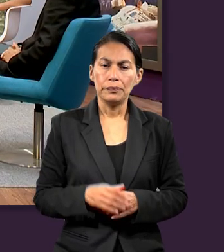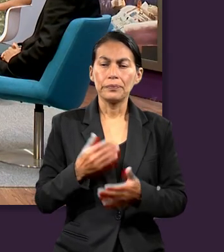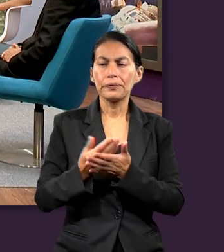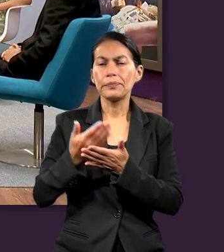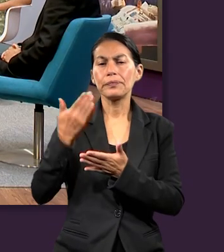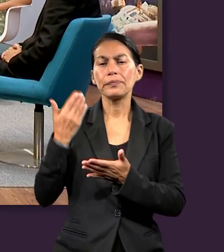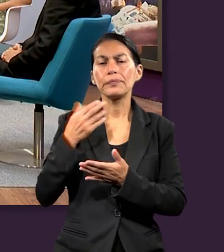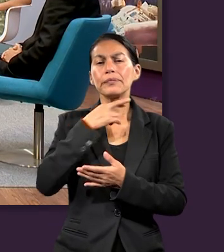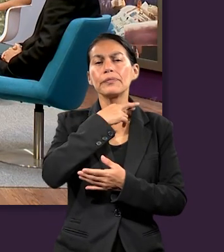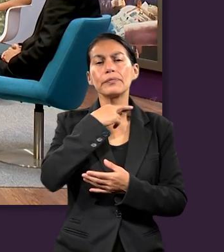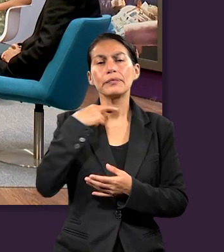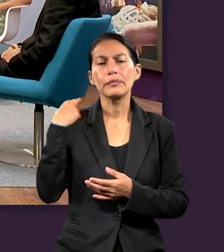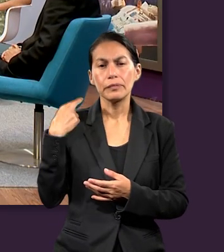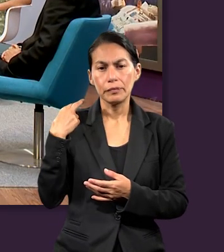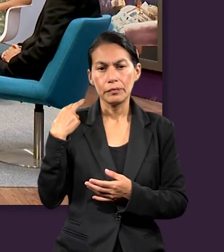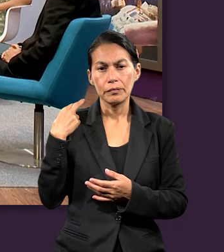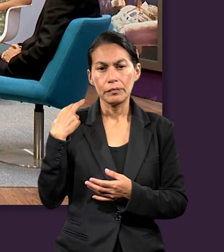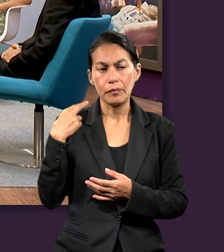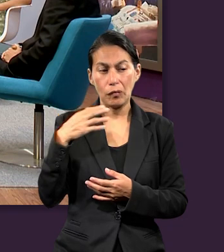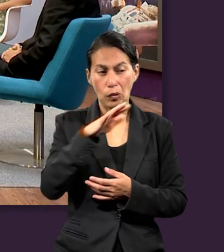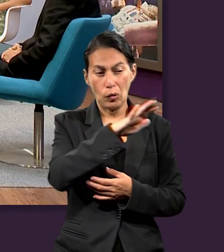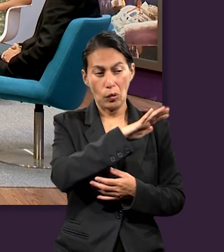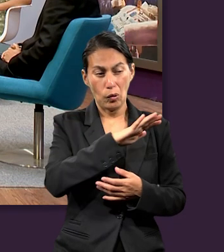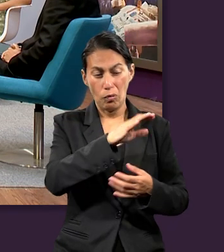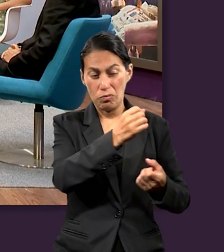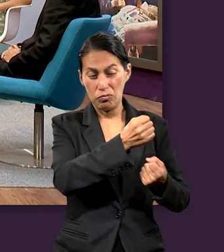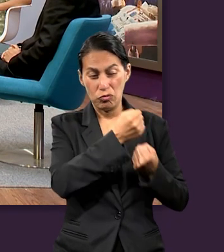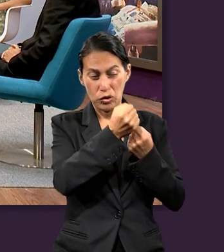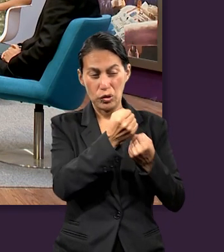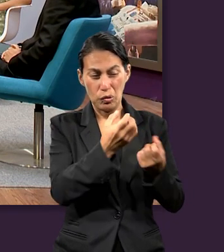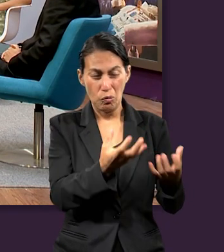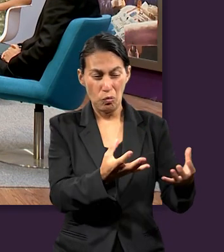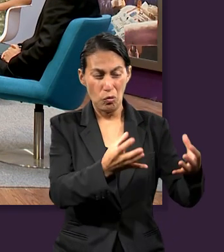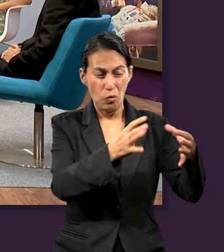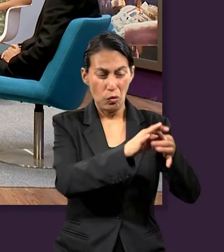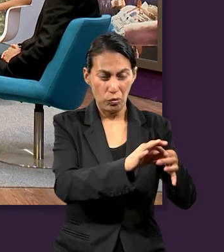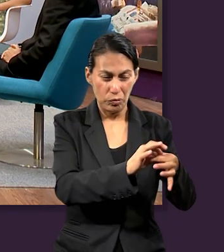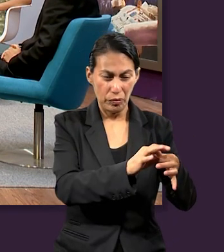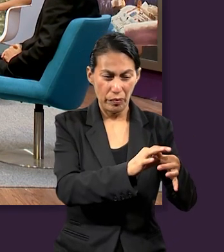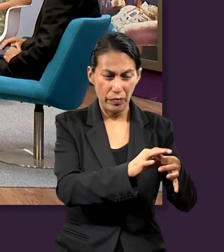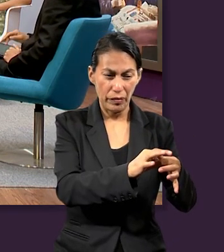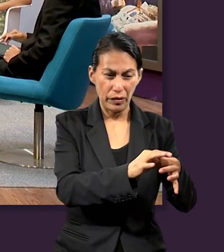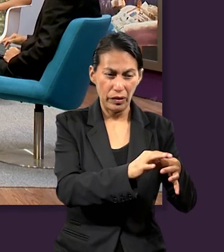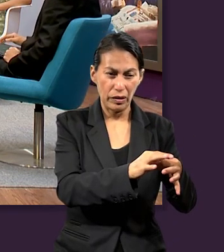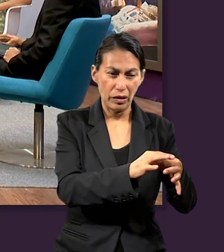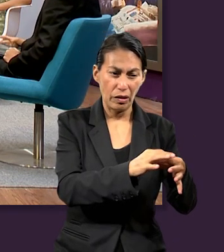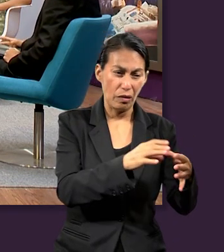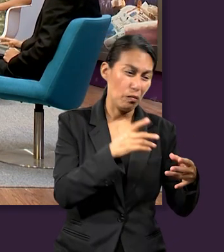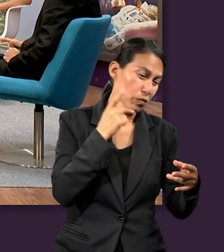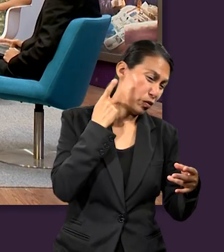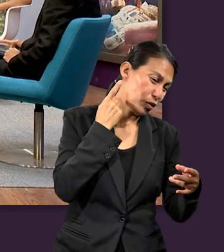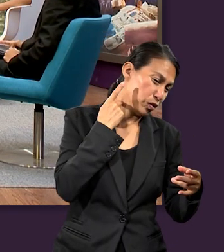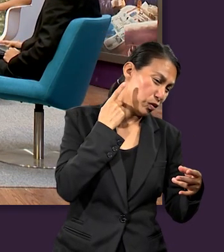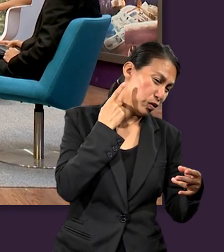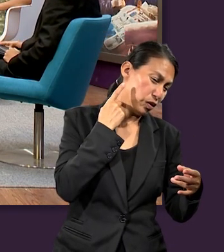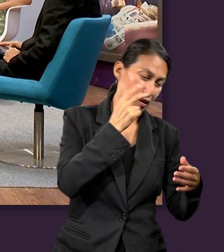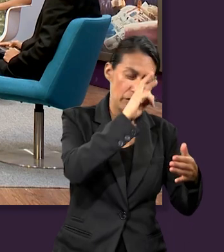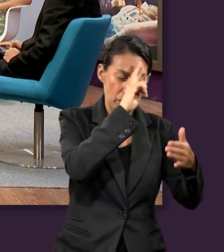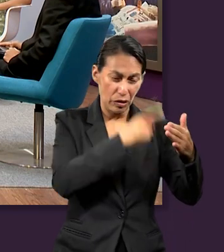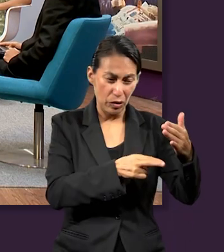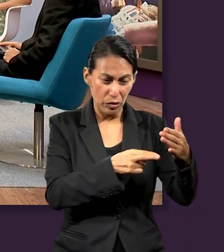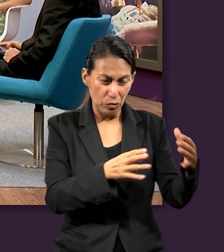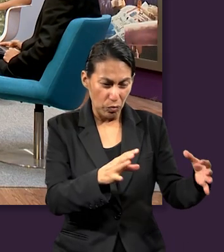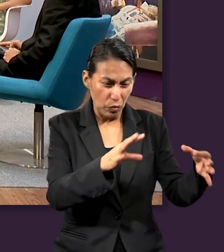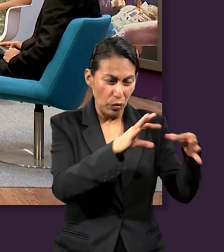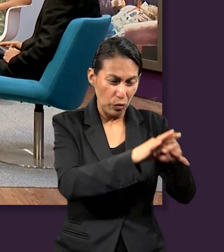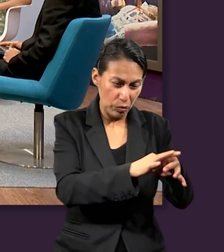en el Imperio Romano se unificó el Imperio se ligó con la religión es decir el Imperio quería